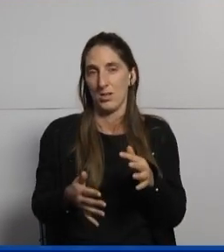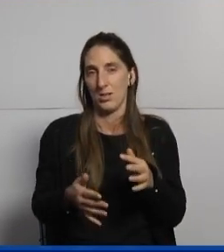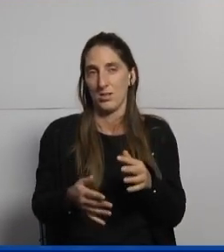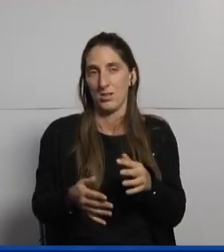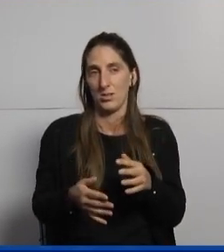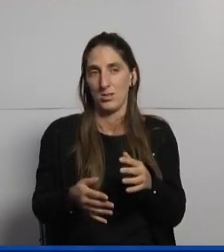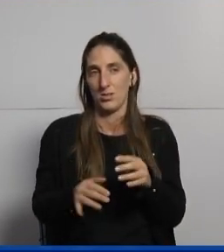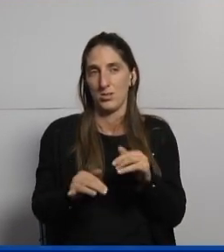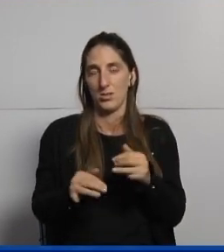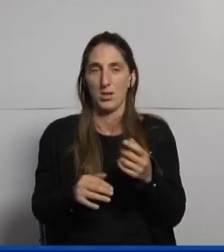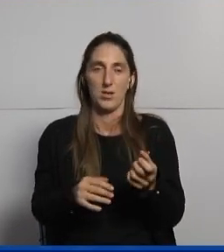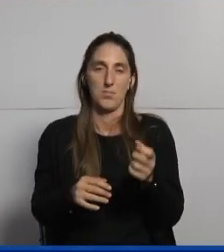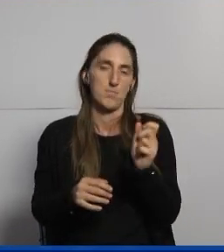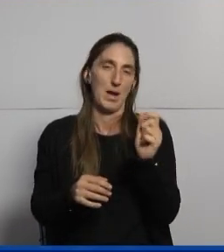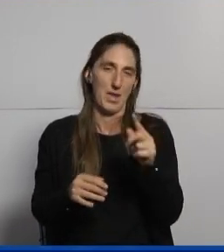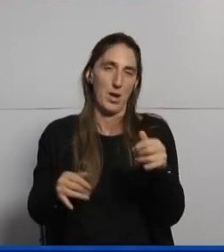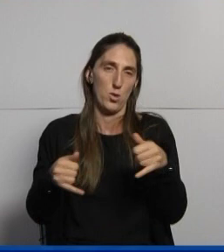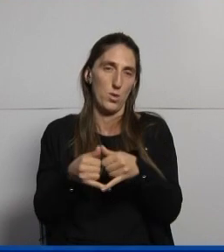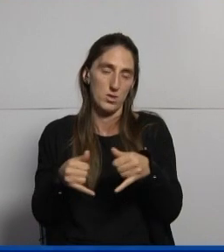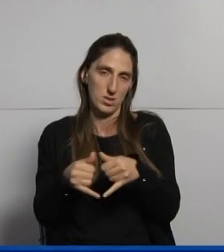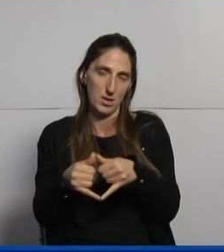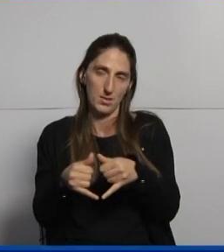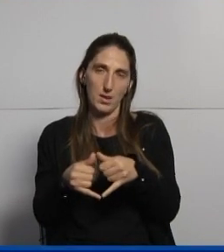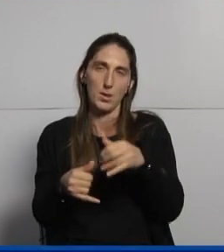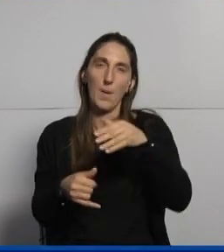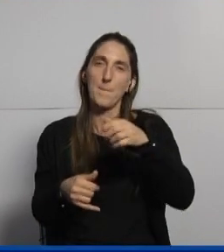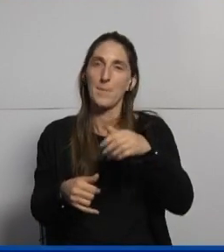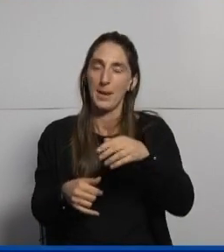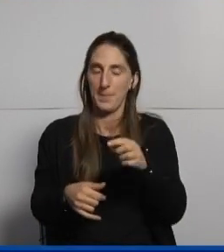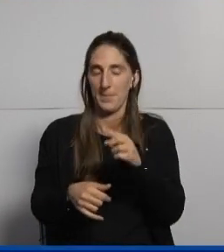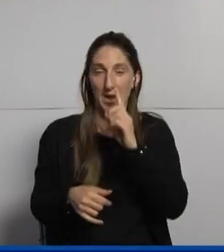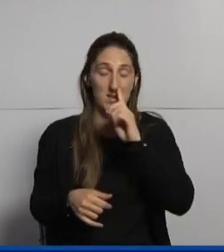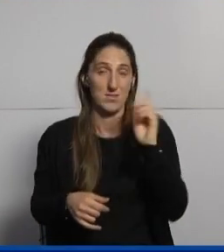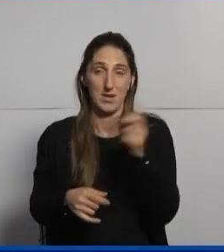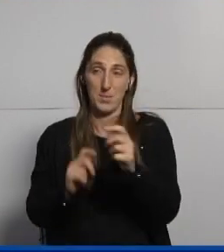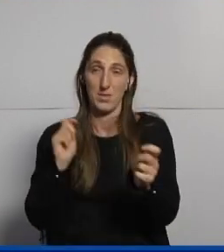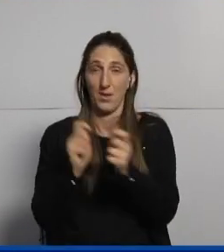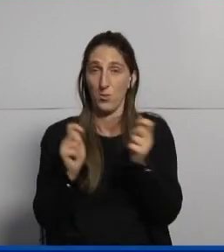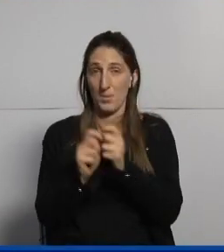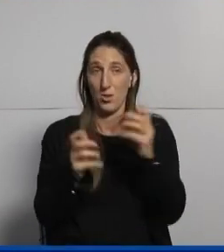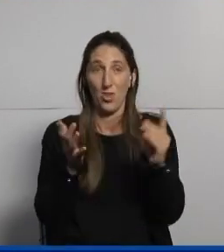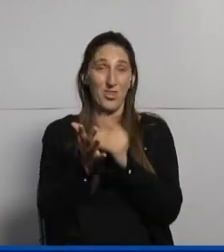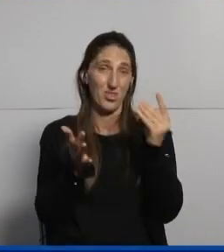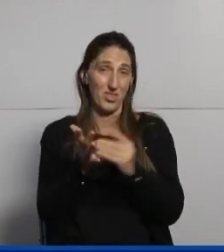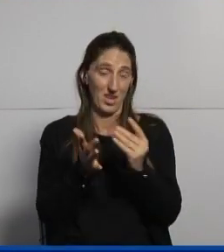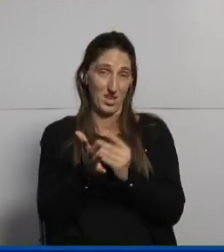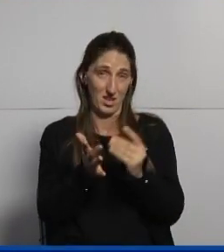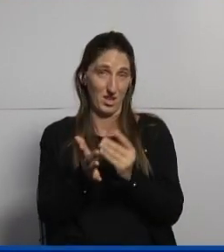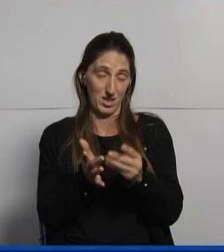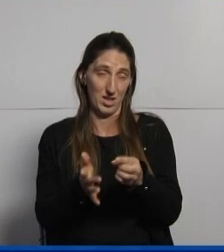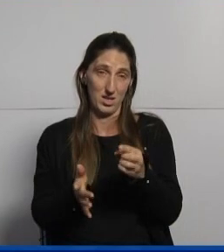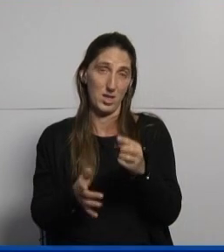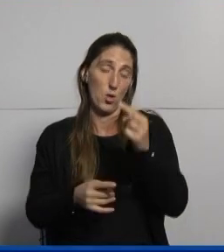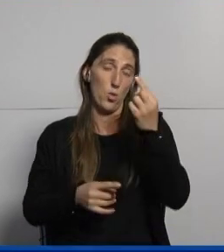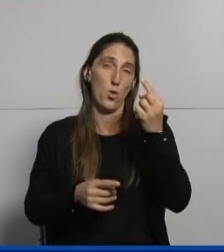recibido por WhatsApp o algún meme, ha acelerado lo que llamamos la transformación digital, que un poco es el concepto o